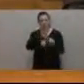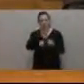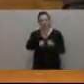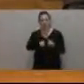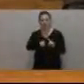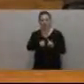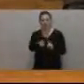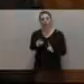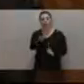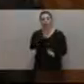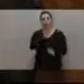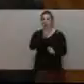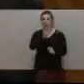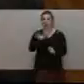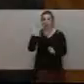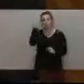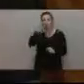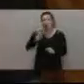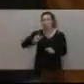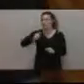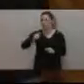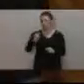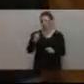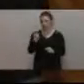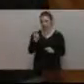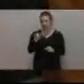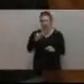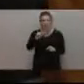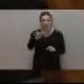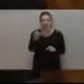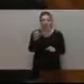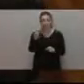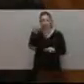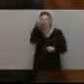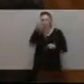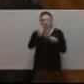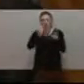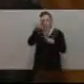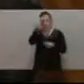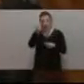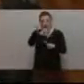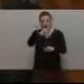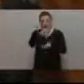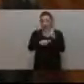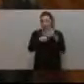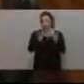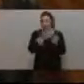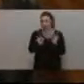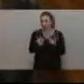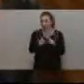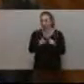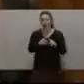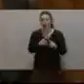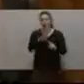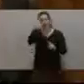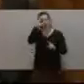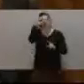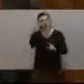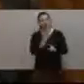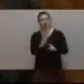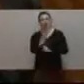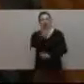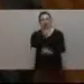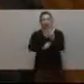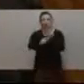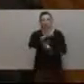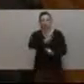bien compleja. Yo creo que lo primero que tendríamos que plantearnos, y así lo hemos hecho nosotros, es escuchar a las